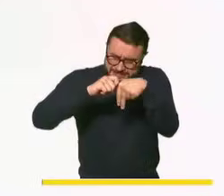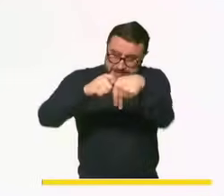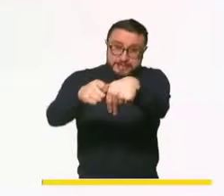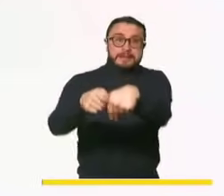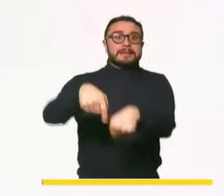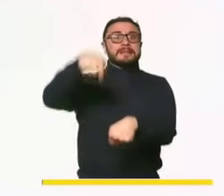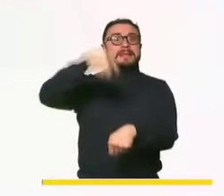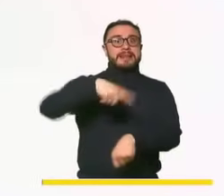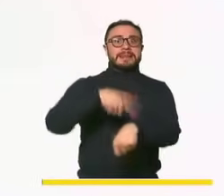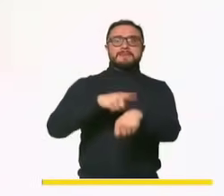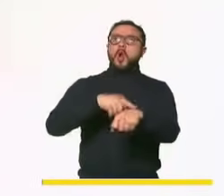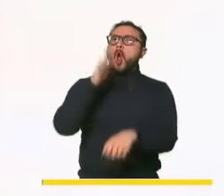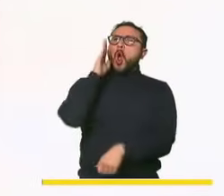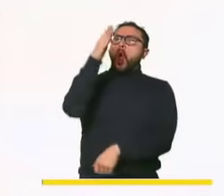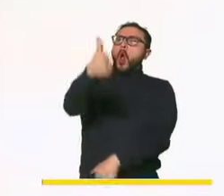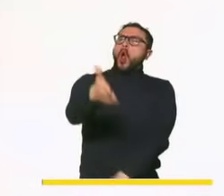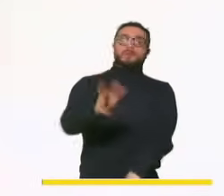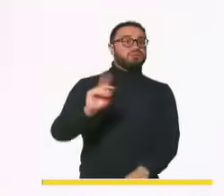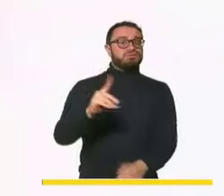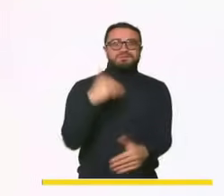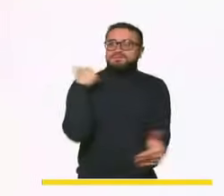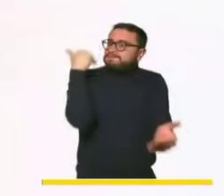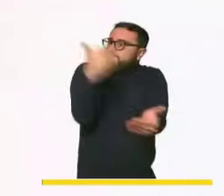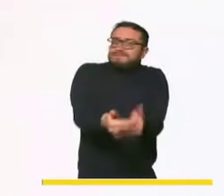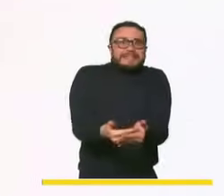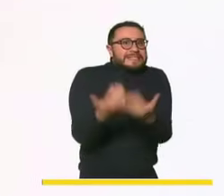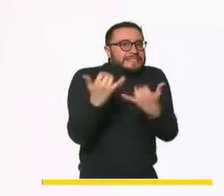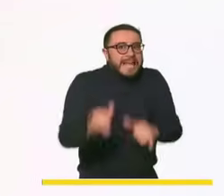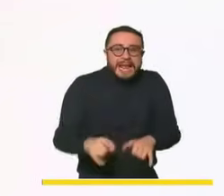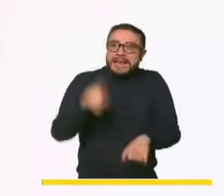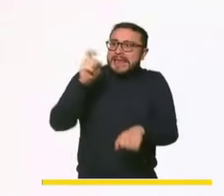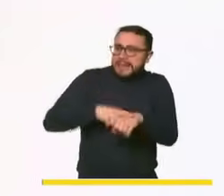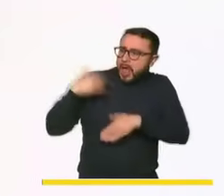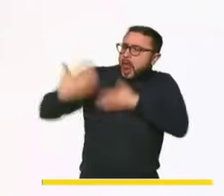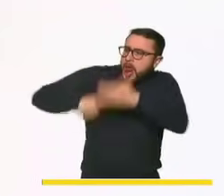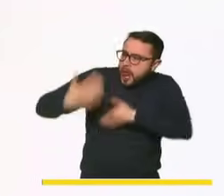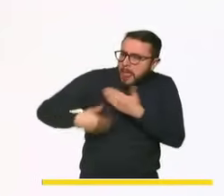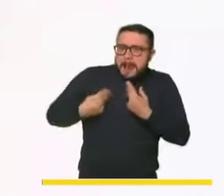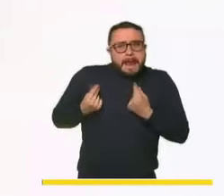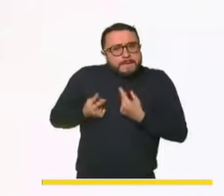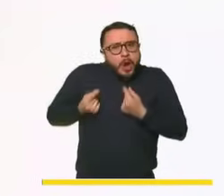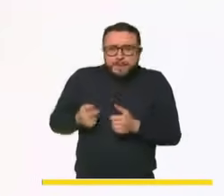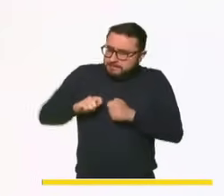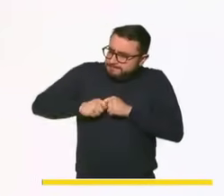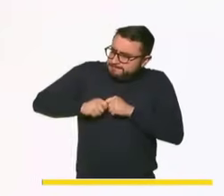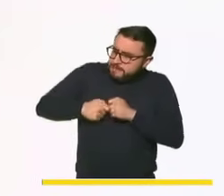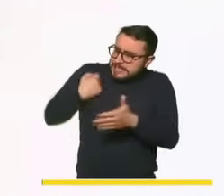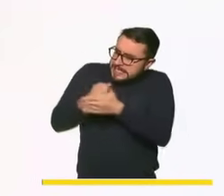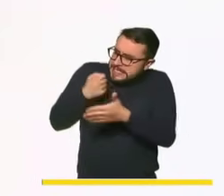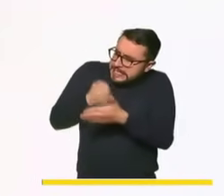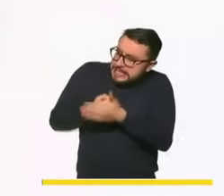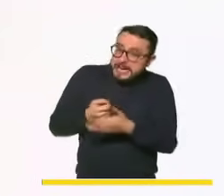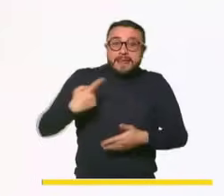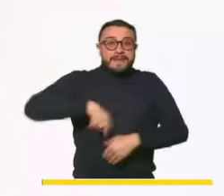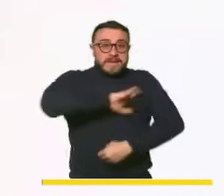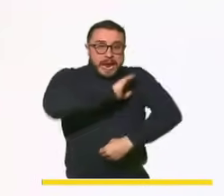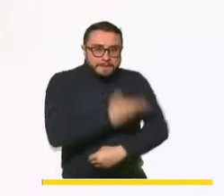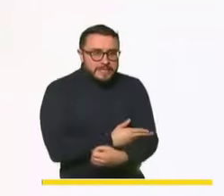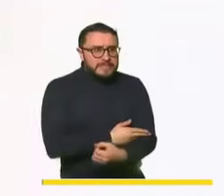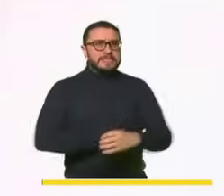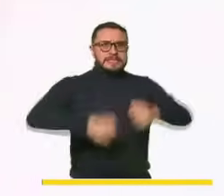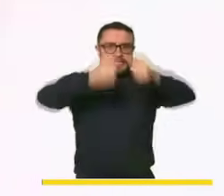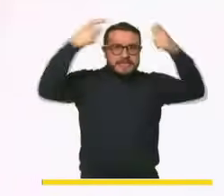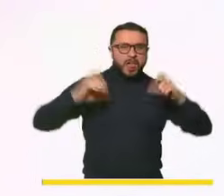nos queda mucho tiempo. Hay que apretar en los trámites, en la capacidad, en la eficiencia